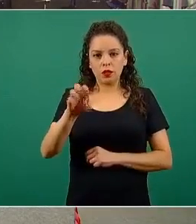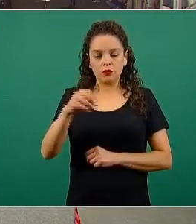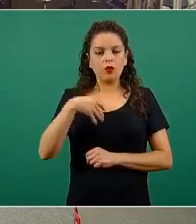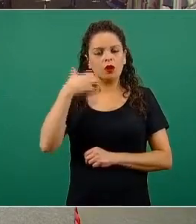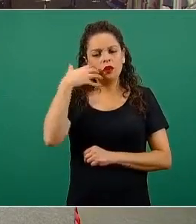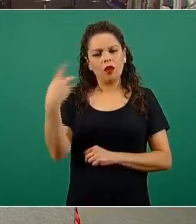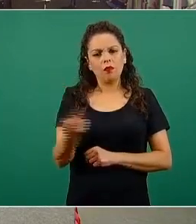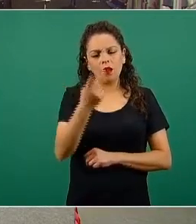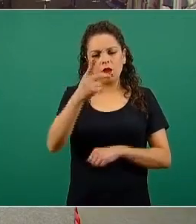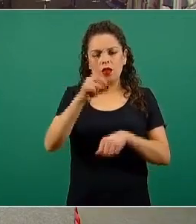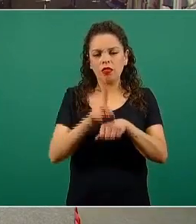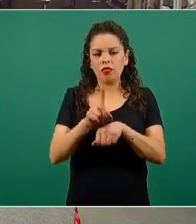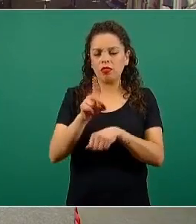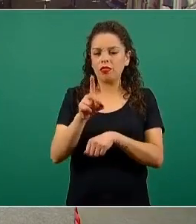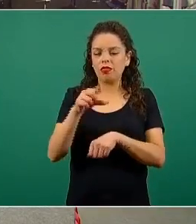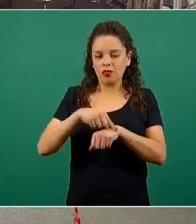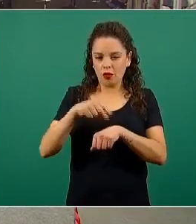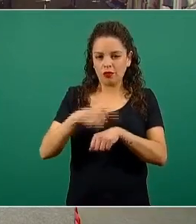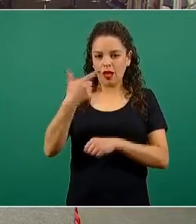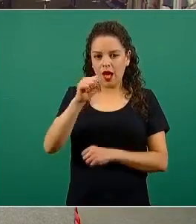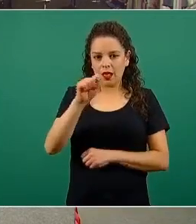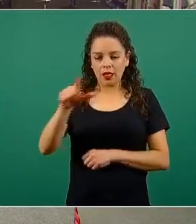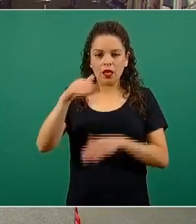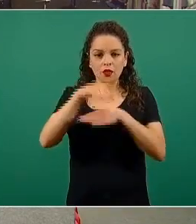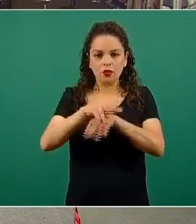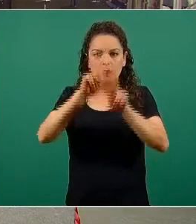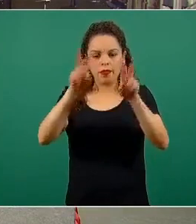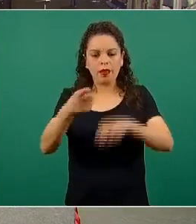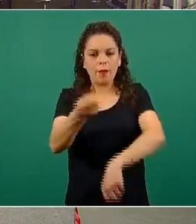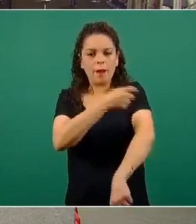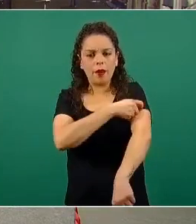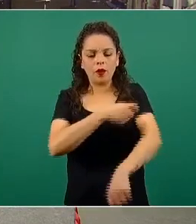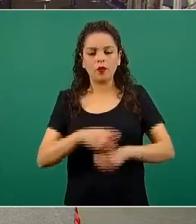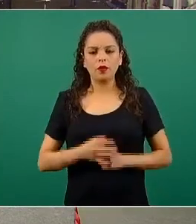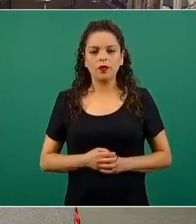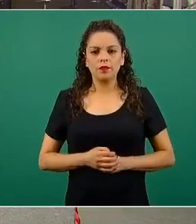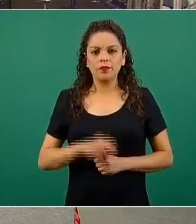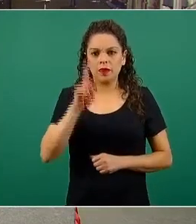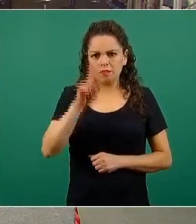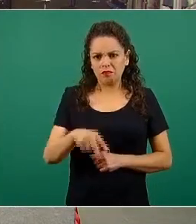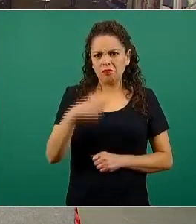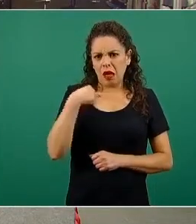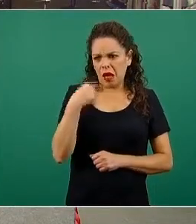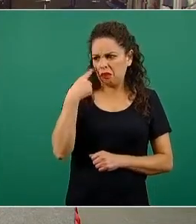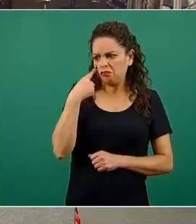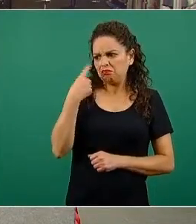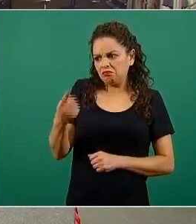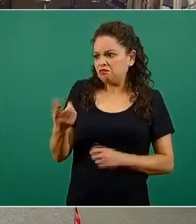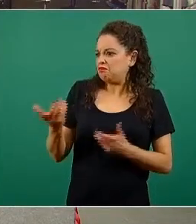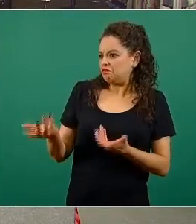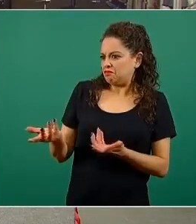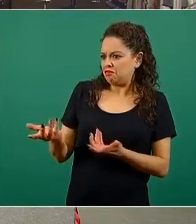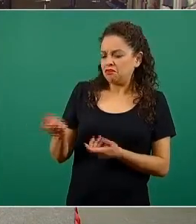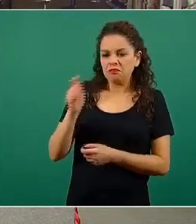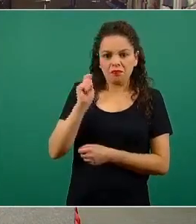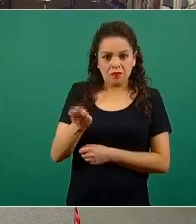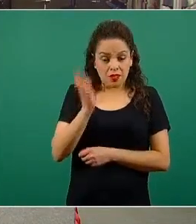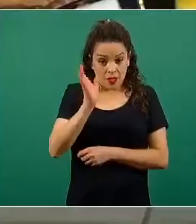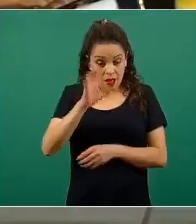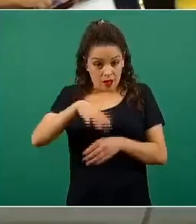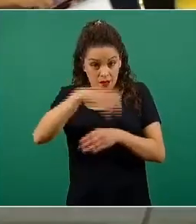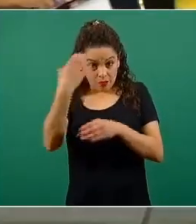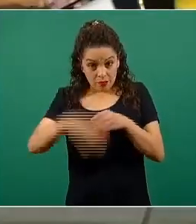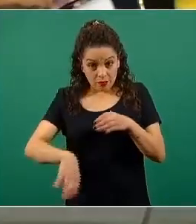Preguntarle al doctor López-Gatell sobre la vacunación. A mí me llama la atención de que no se ha concluido